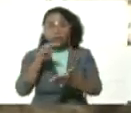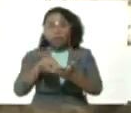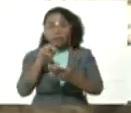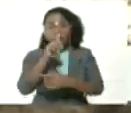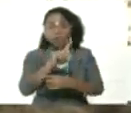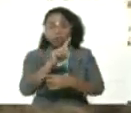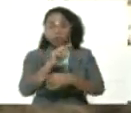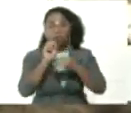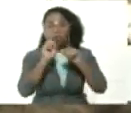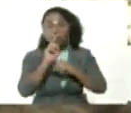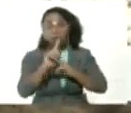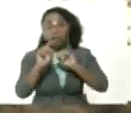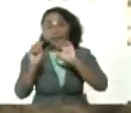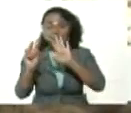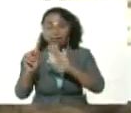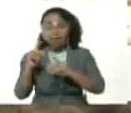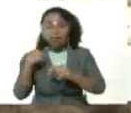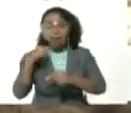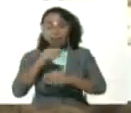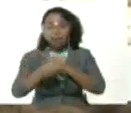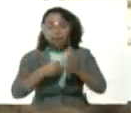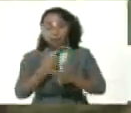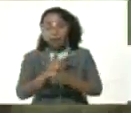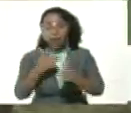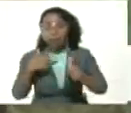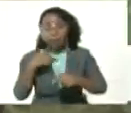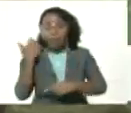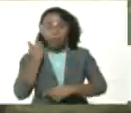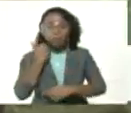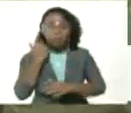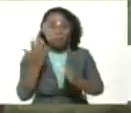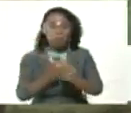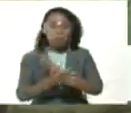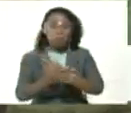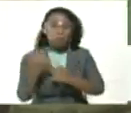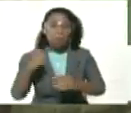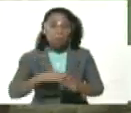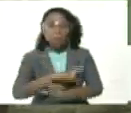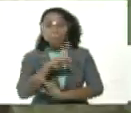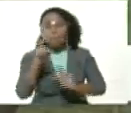117 certificaciones de predios libres de esta enfermedad. Estamos completando